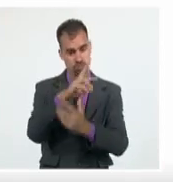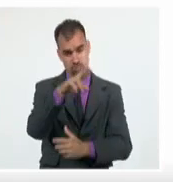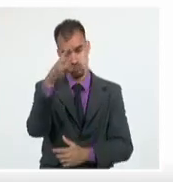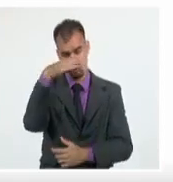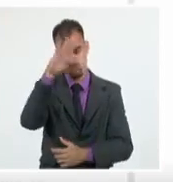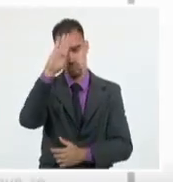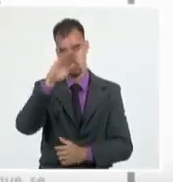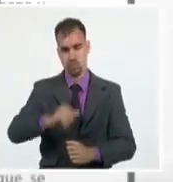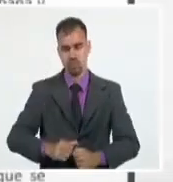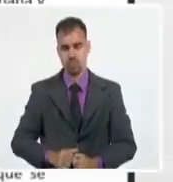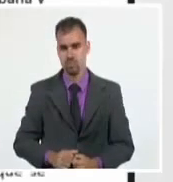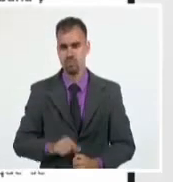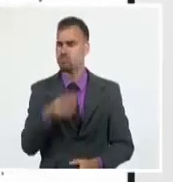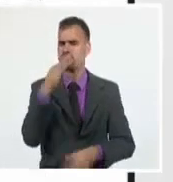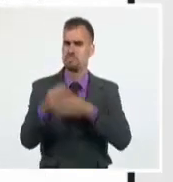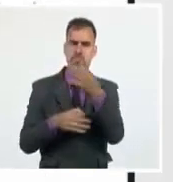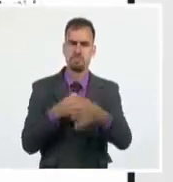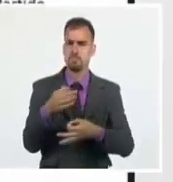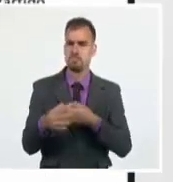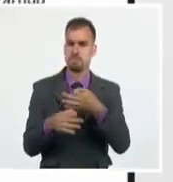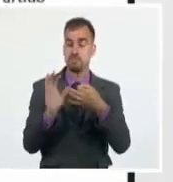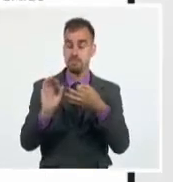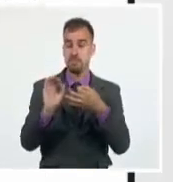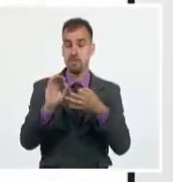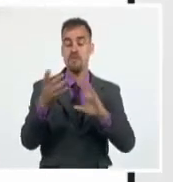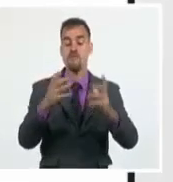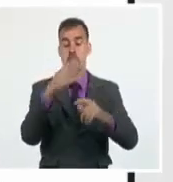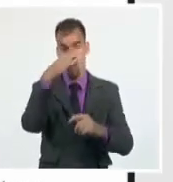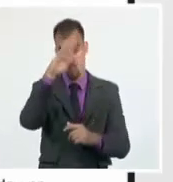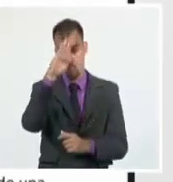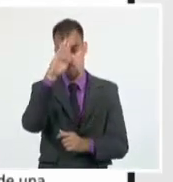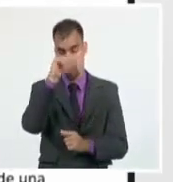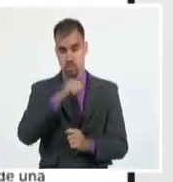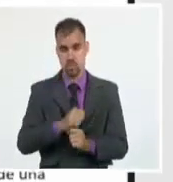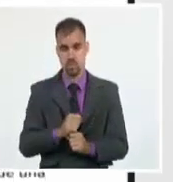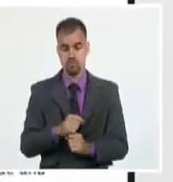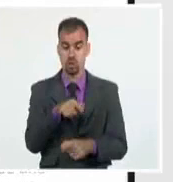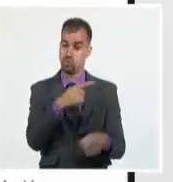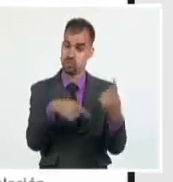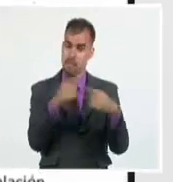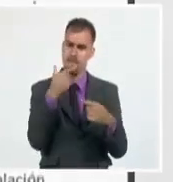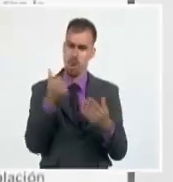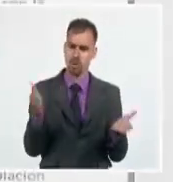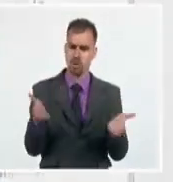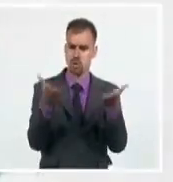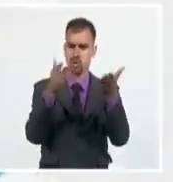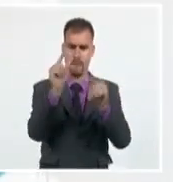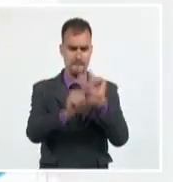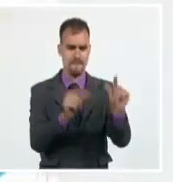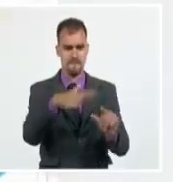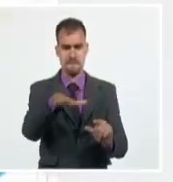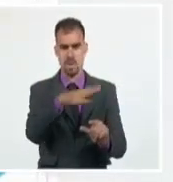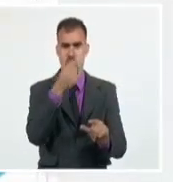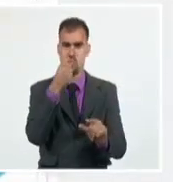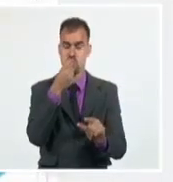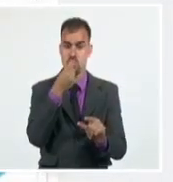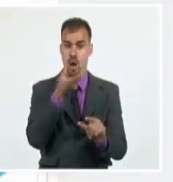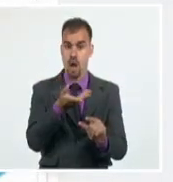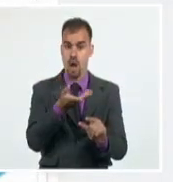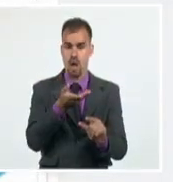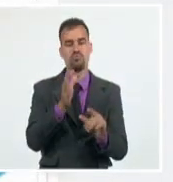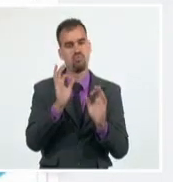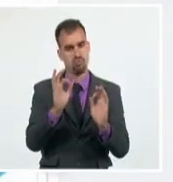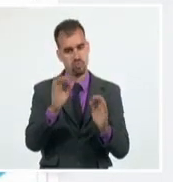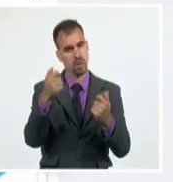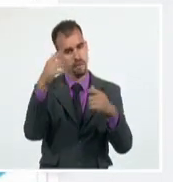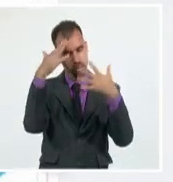su declaración expusieron que el exitoso modelo cubano, que prioriza un desarrollo humanista ante el poder del mercado, debe ser celebrado